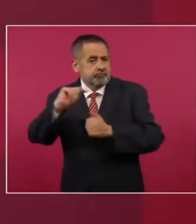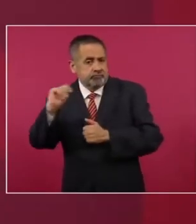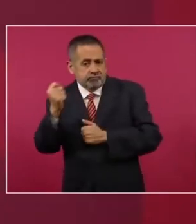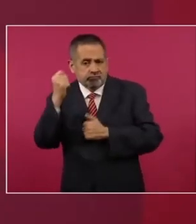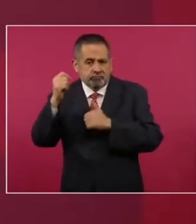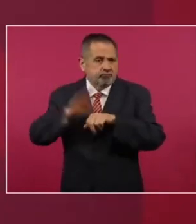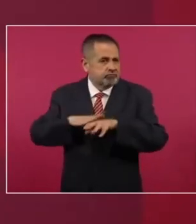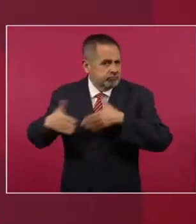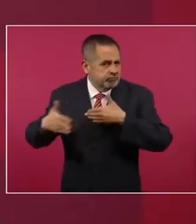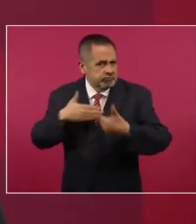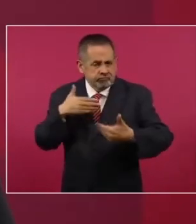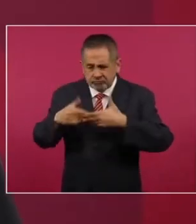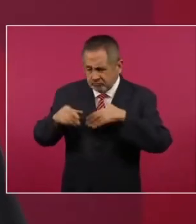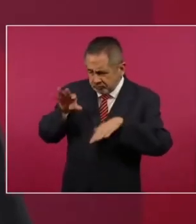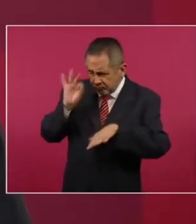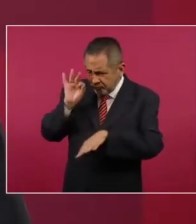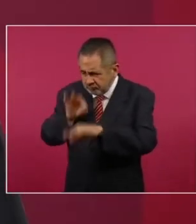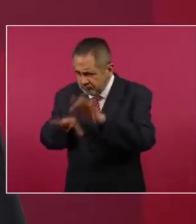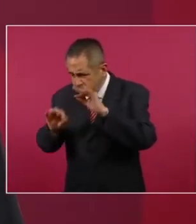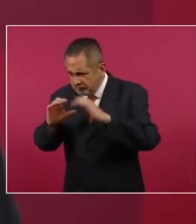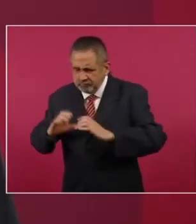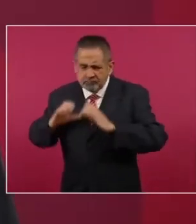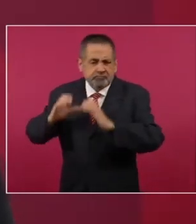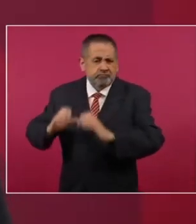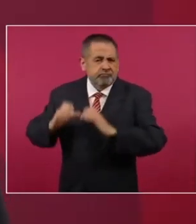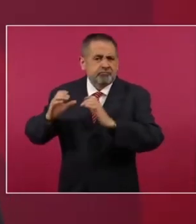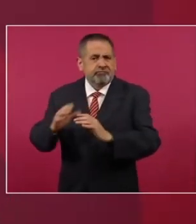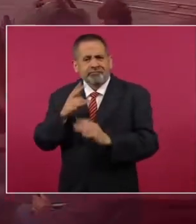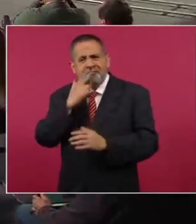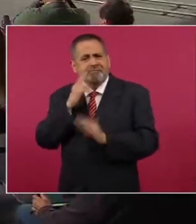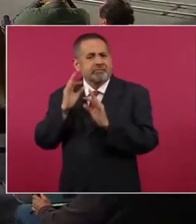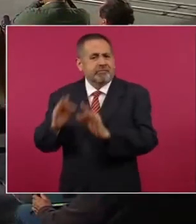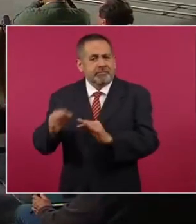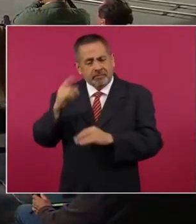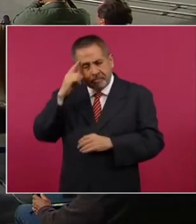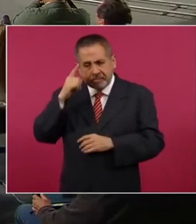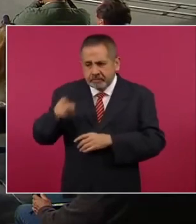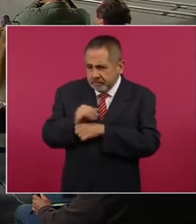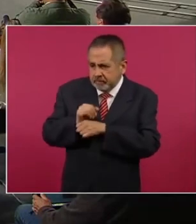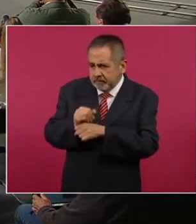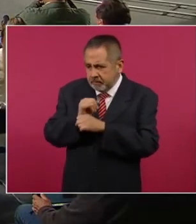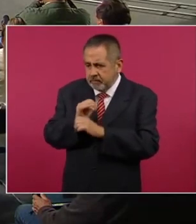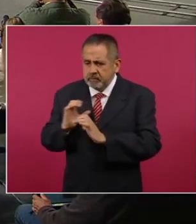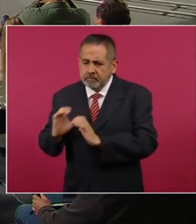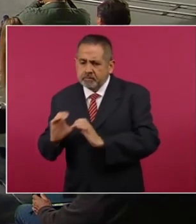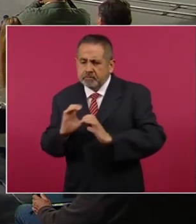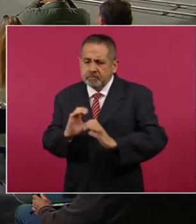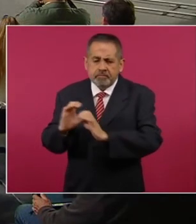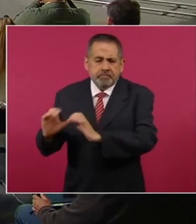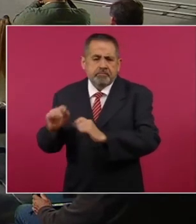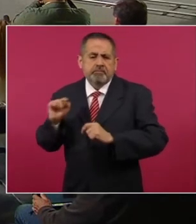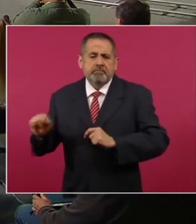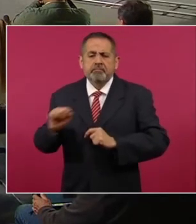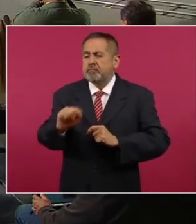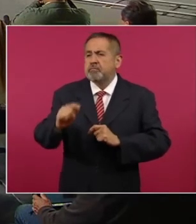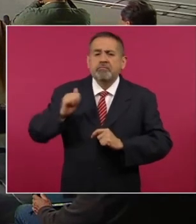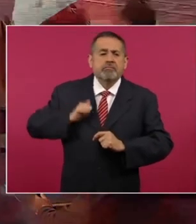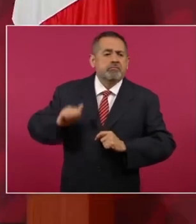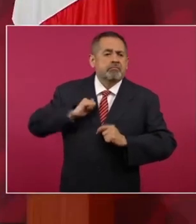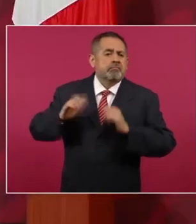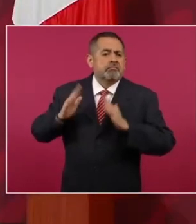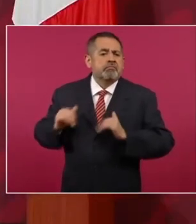vanguardia para responder con mayor eficiencia al reto de investigar y proteger los monumentos